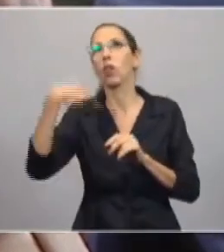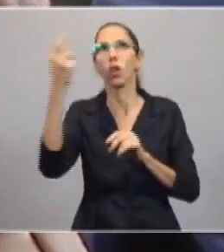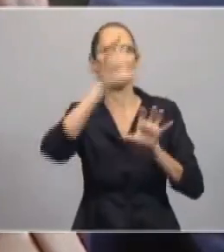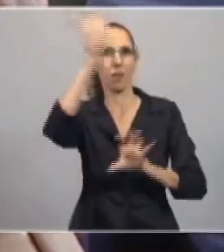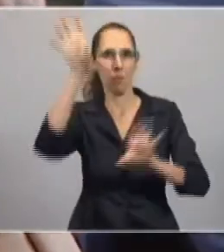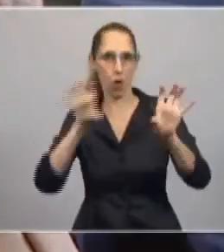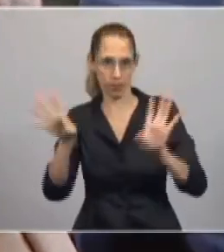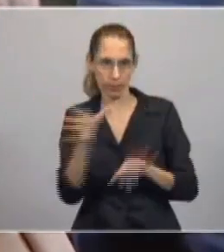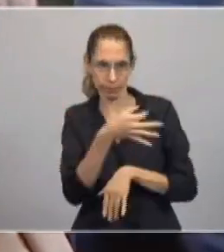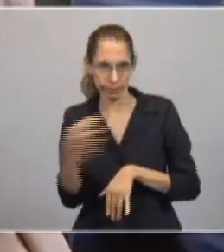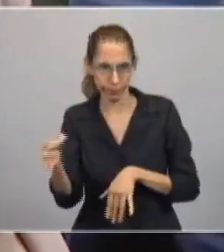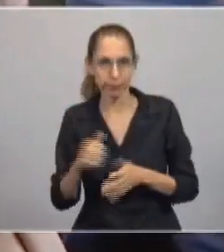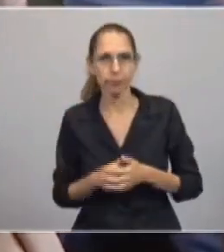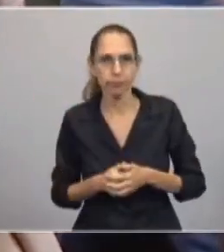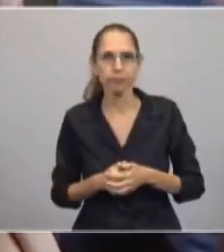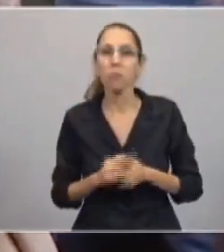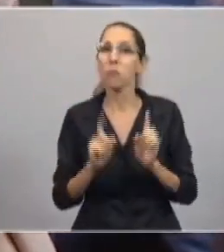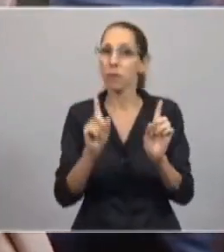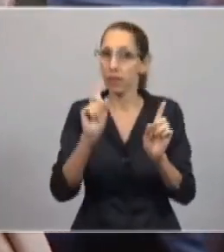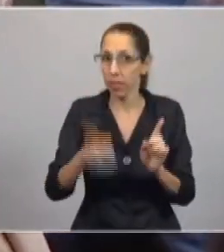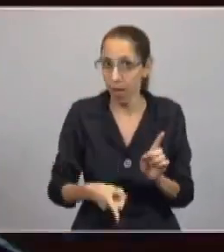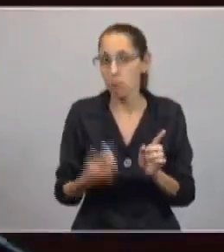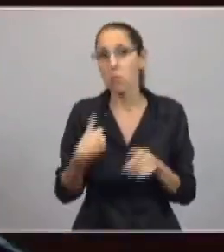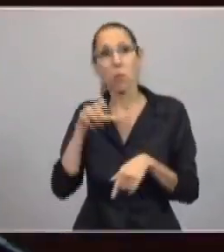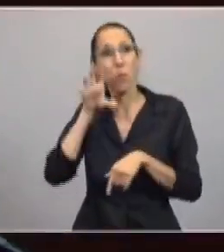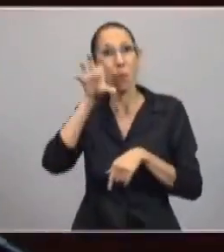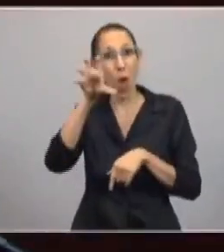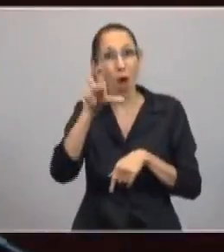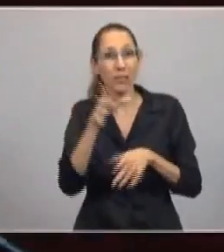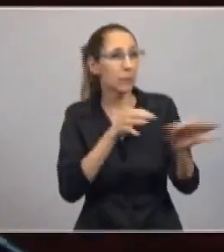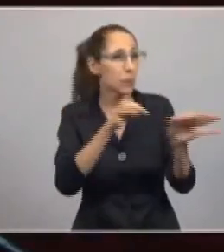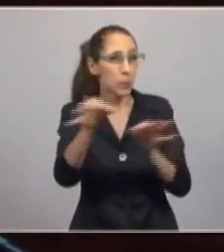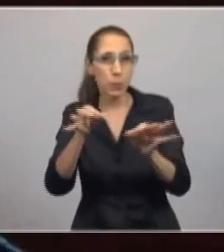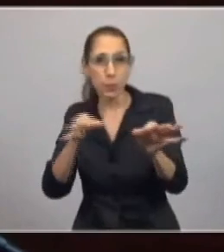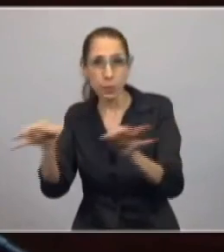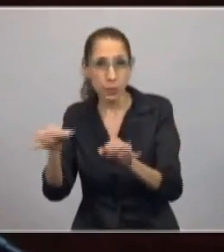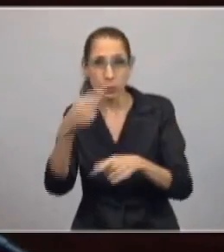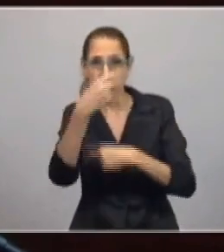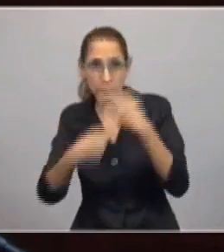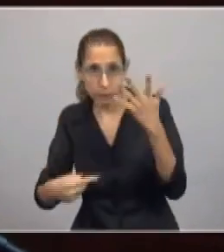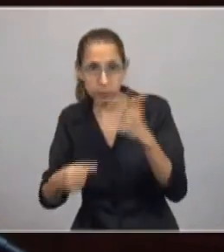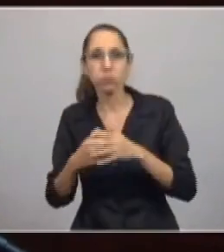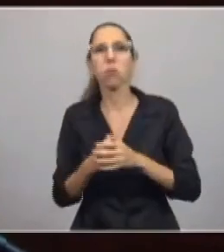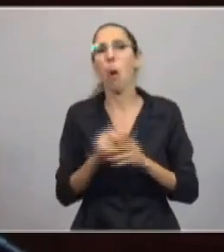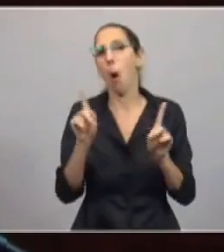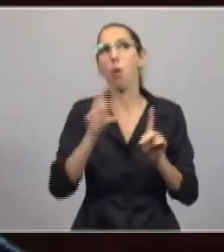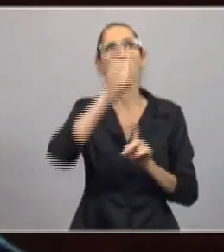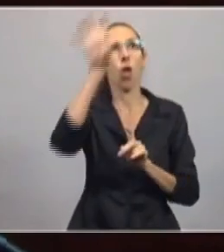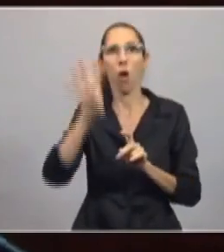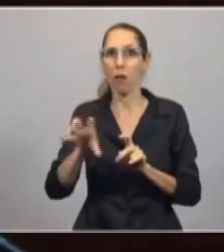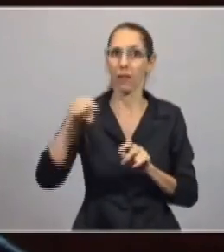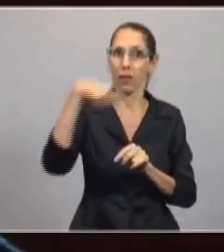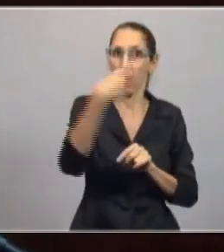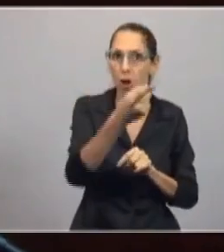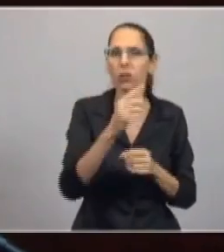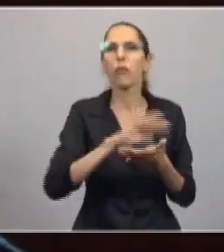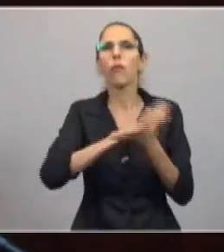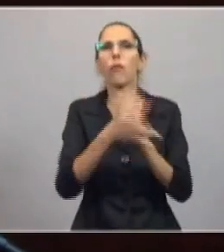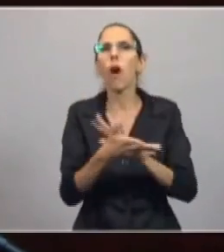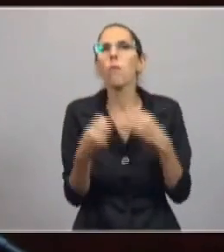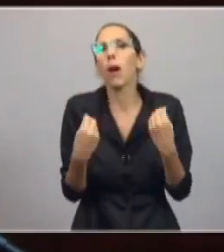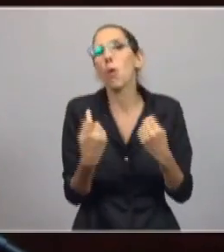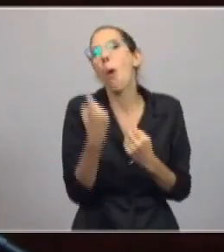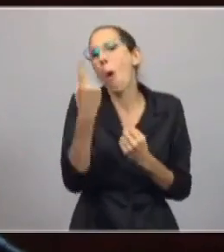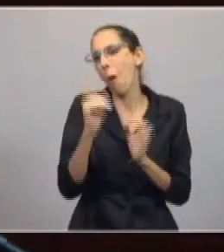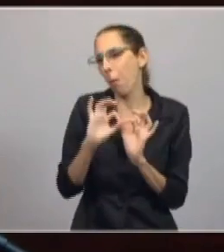como que en general, mientras en el interior de nuestra provincia y en el interior nacional el transporte suele resolverse con un solo